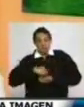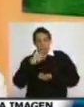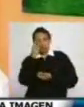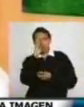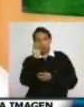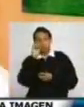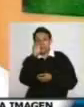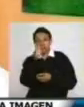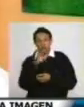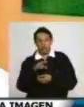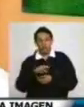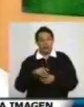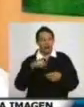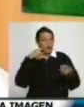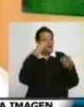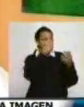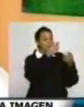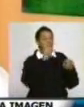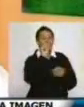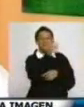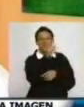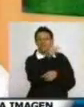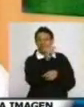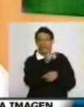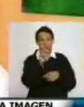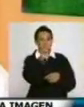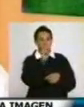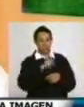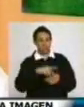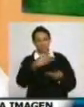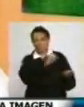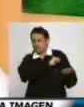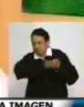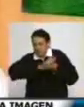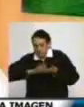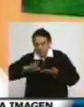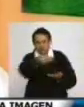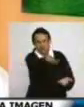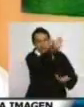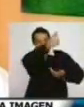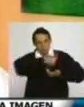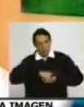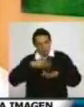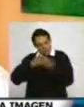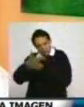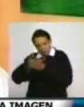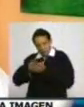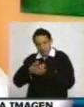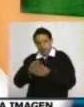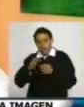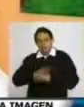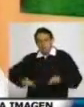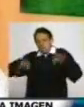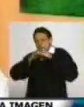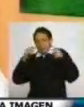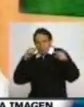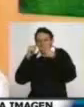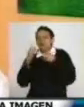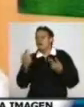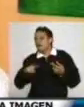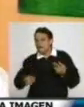que haya tenido crédito con Bancoldex. Dos, es totalmente gratuito. El motivo aquí es fortalecer a las